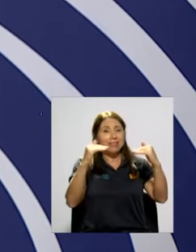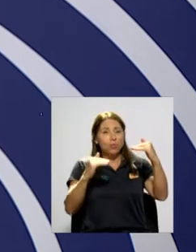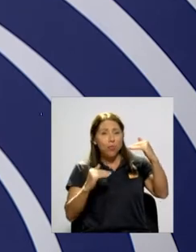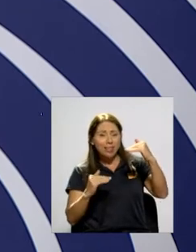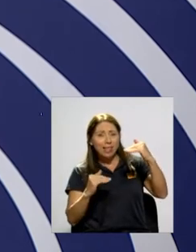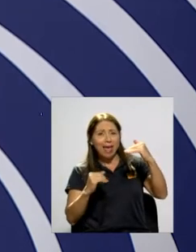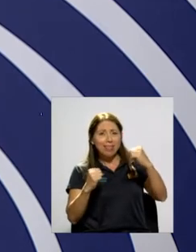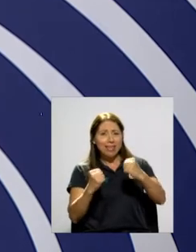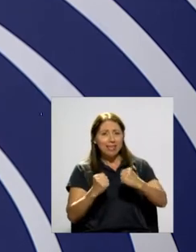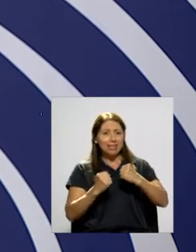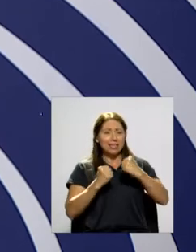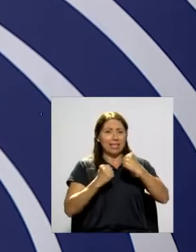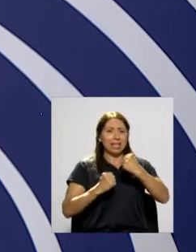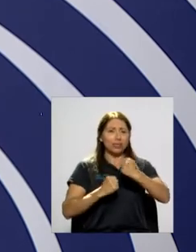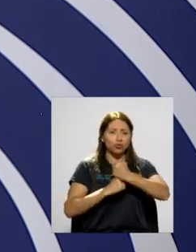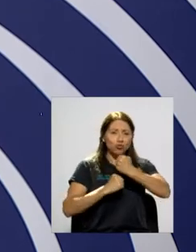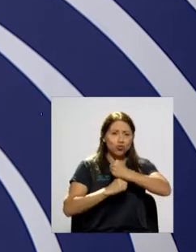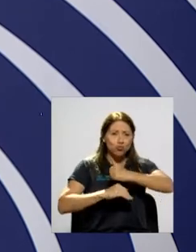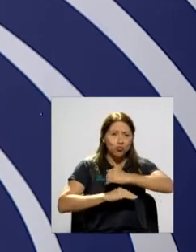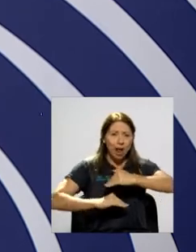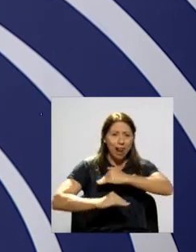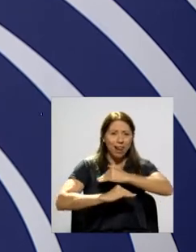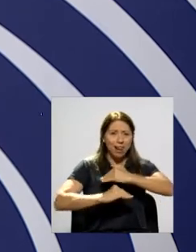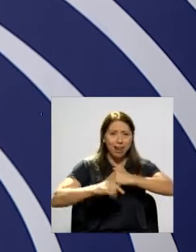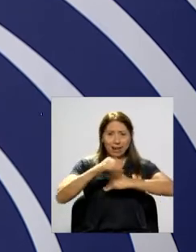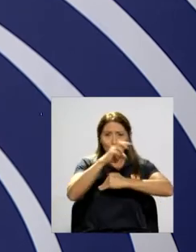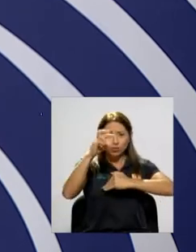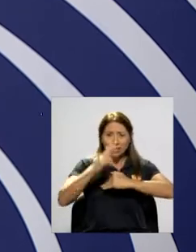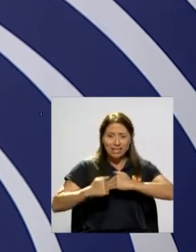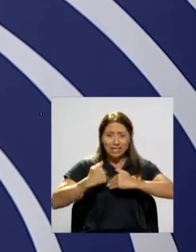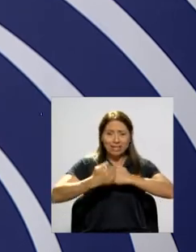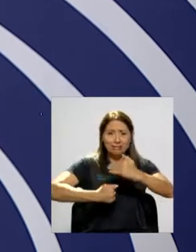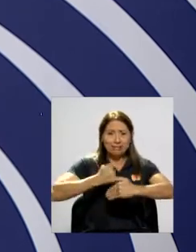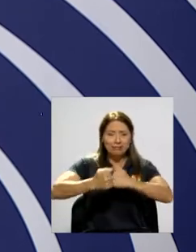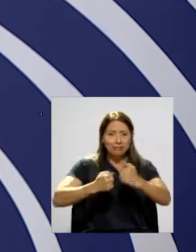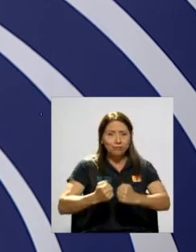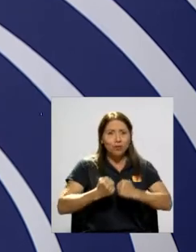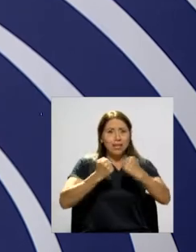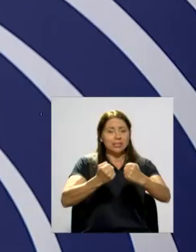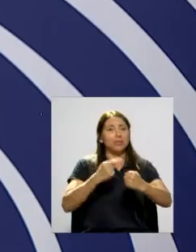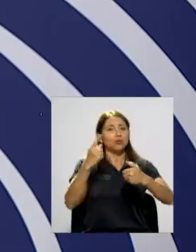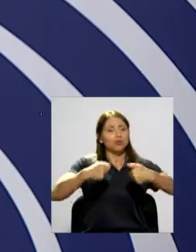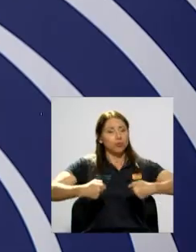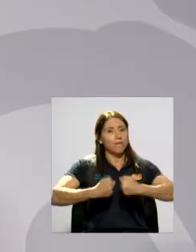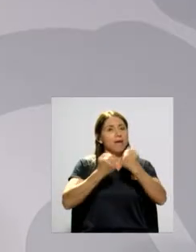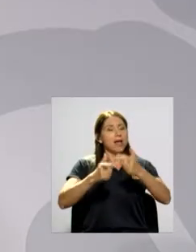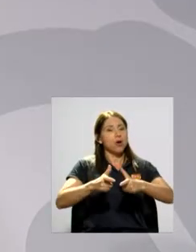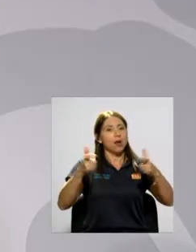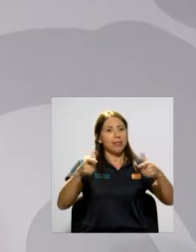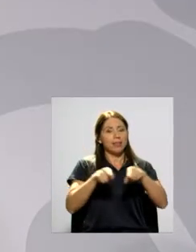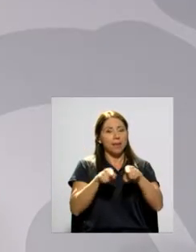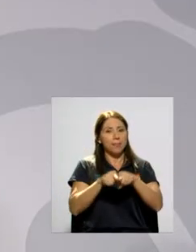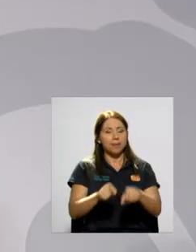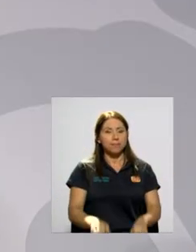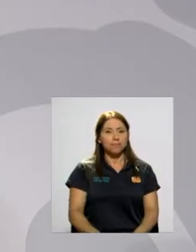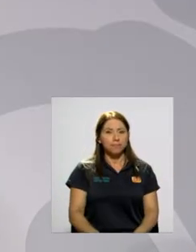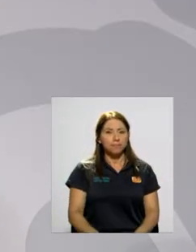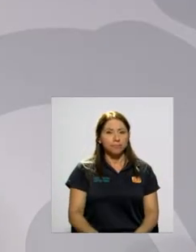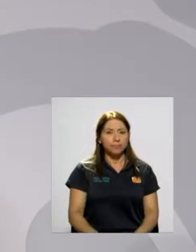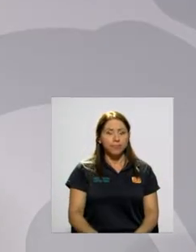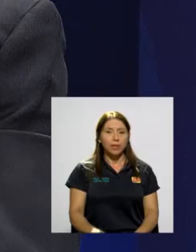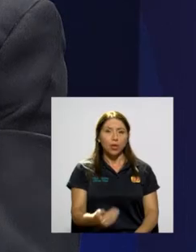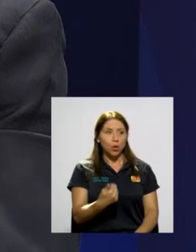más bien fortaleciendo es uno de los temas sensibles y de los grandes desafíos también. Lo tenemos ahí en